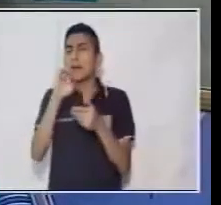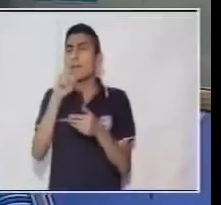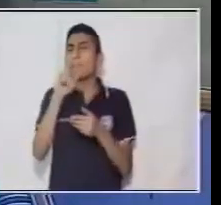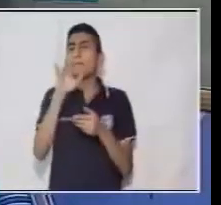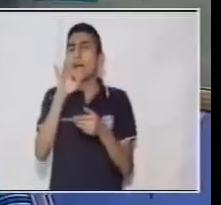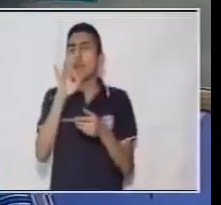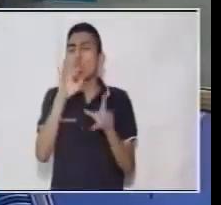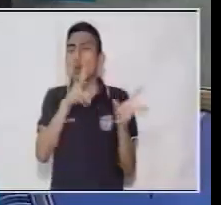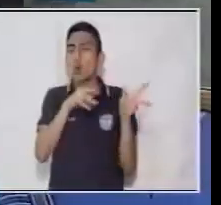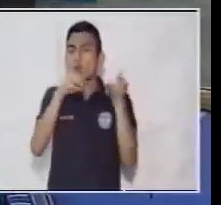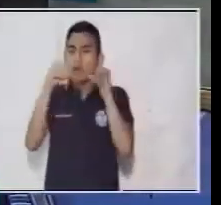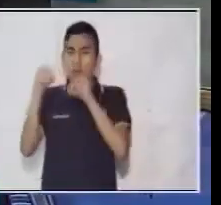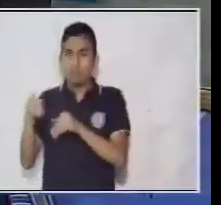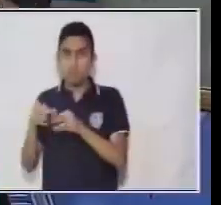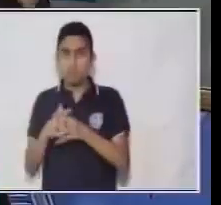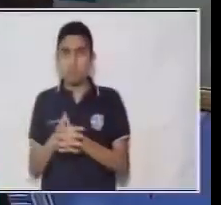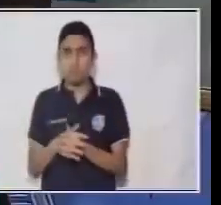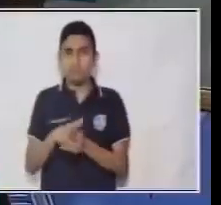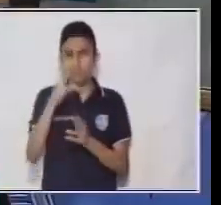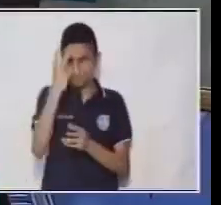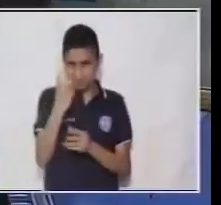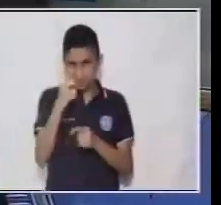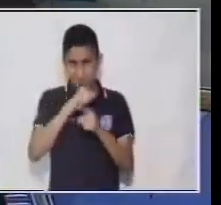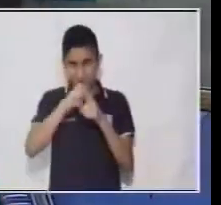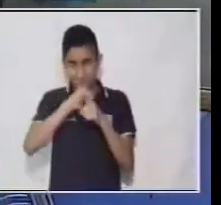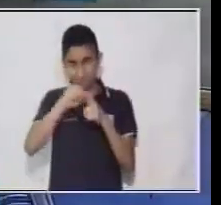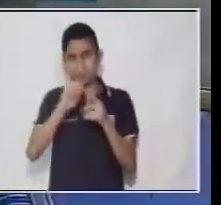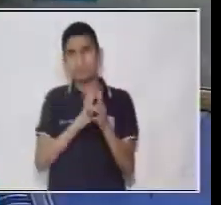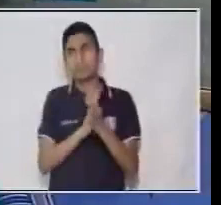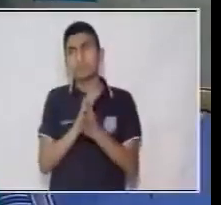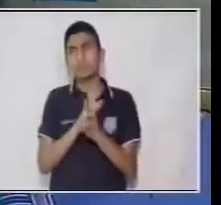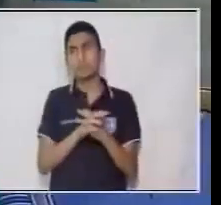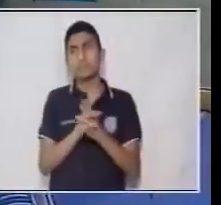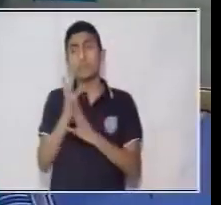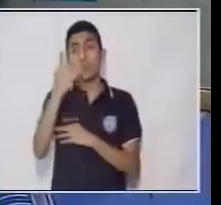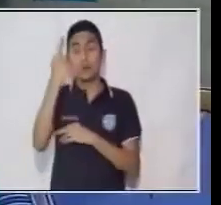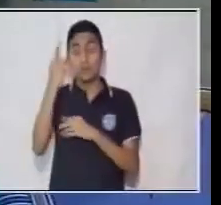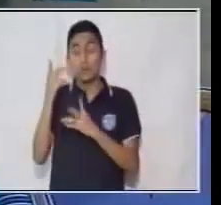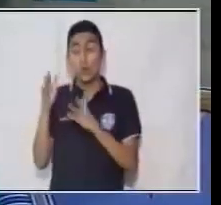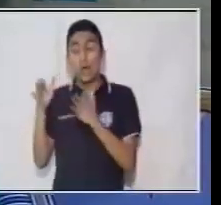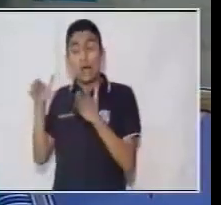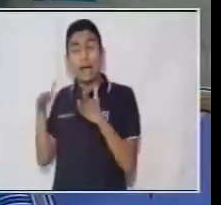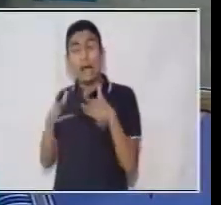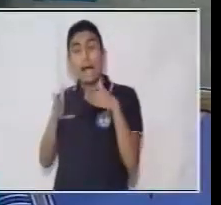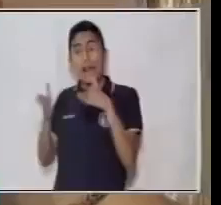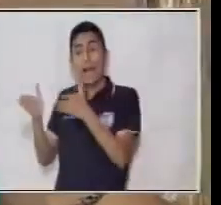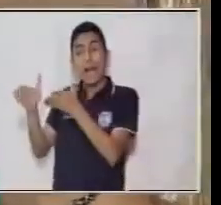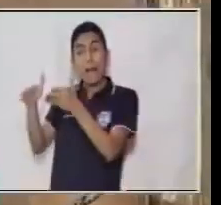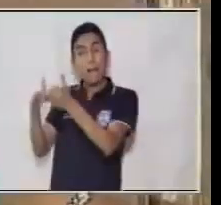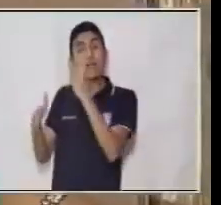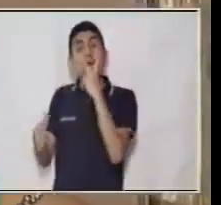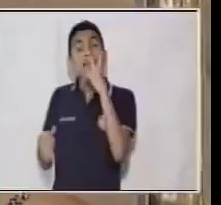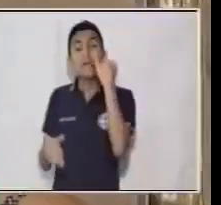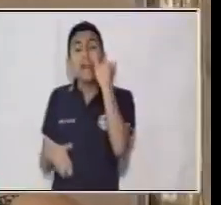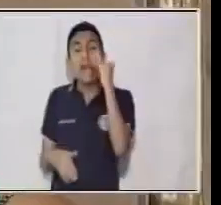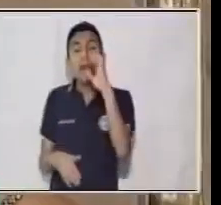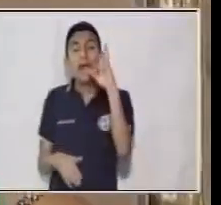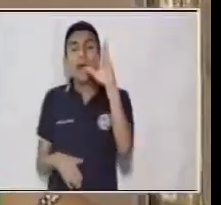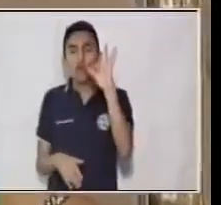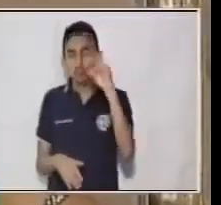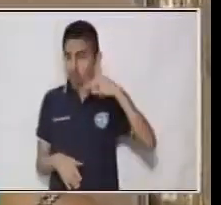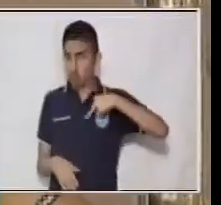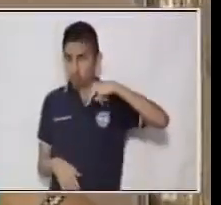transporte es. A ver, nuevamente. Por un camino de hierro,